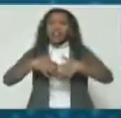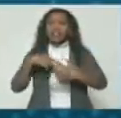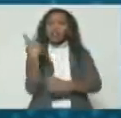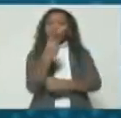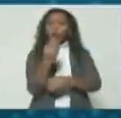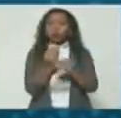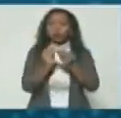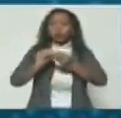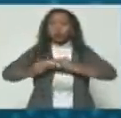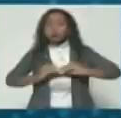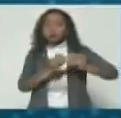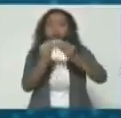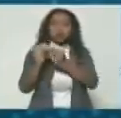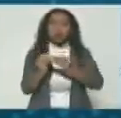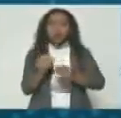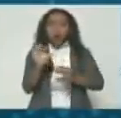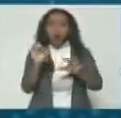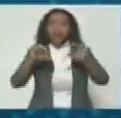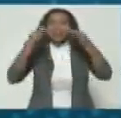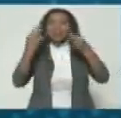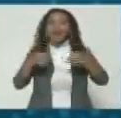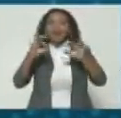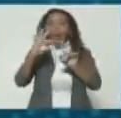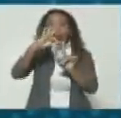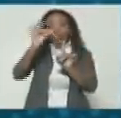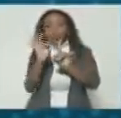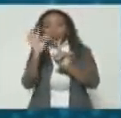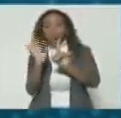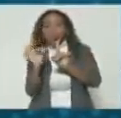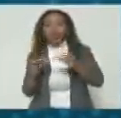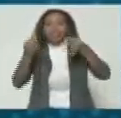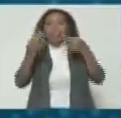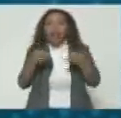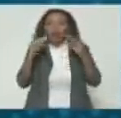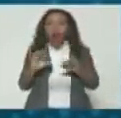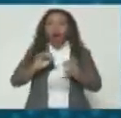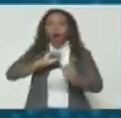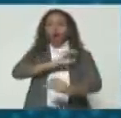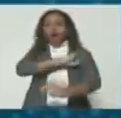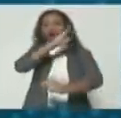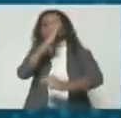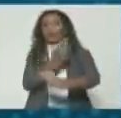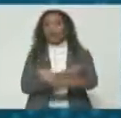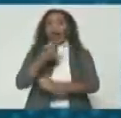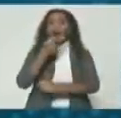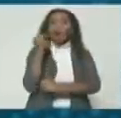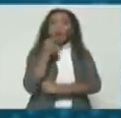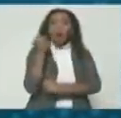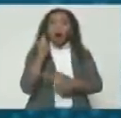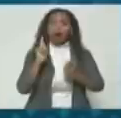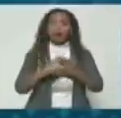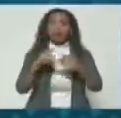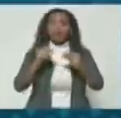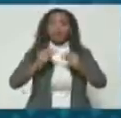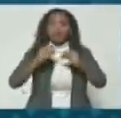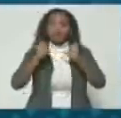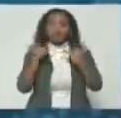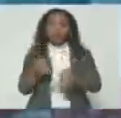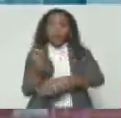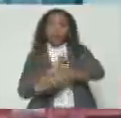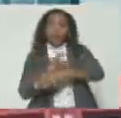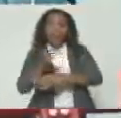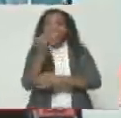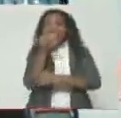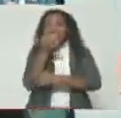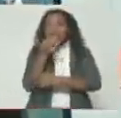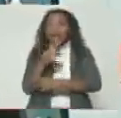la elaboración de la hojuela natural. Hojuela entera, fortificada, que es la roja, instantánea, que es la verde, y la